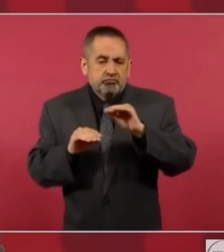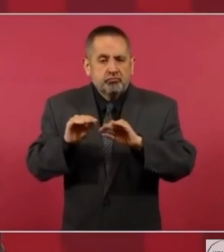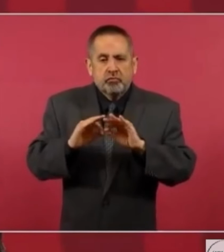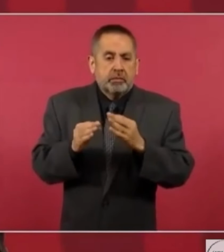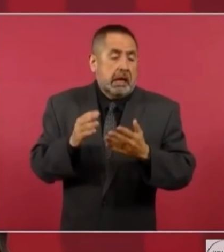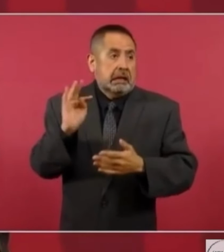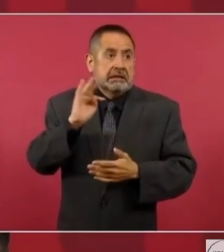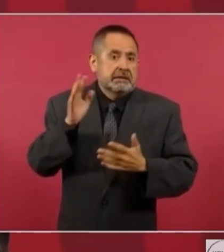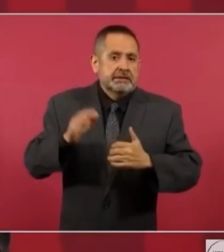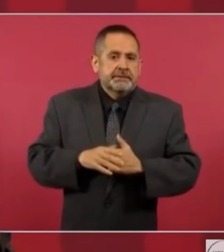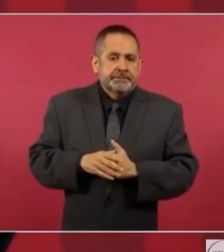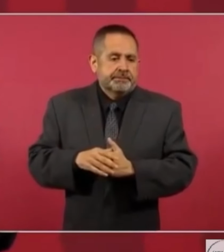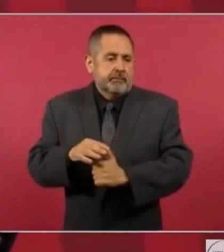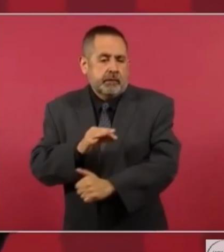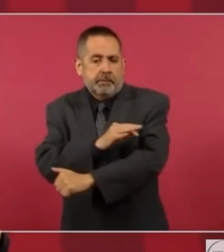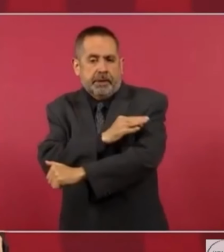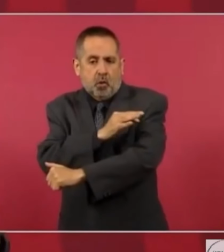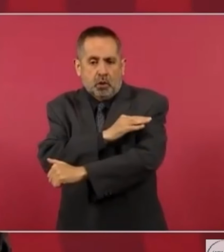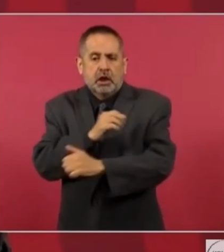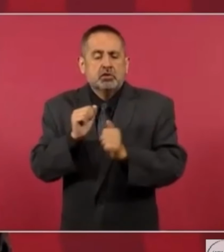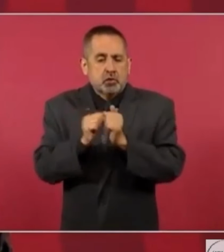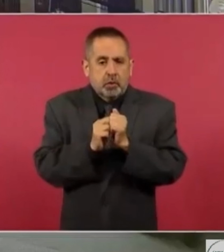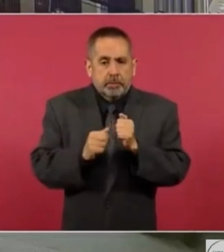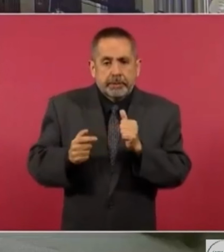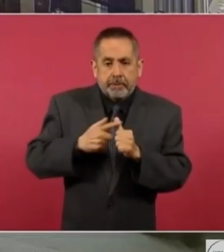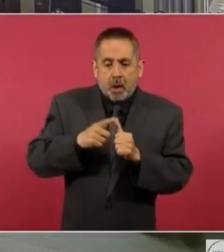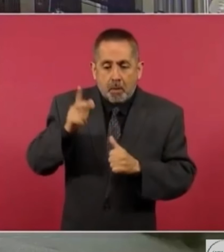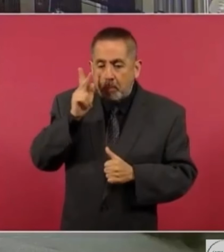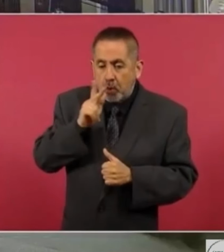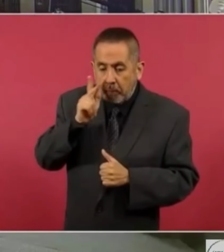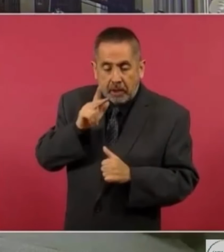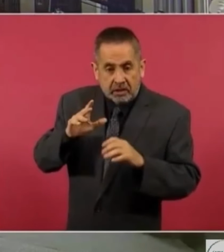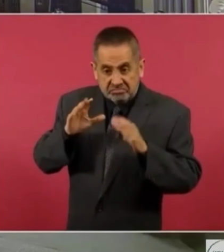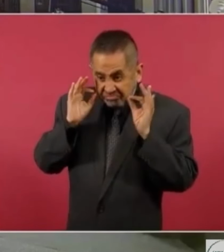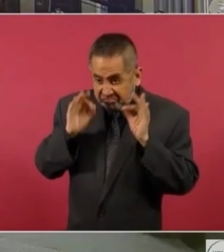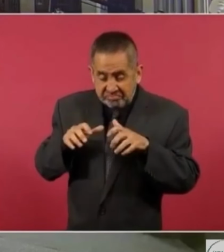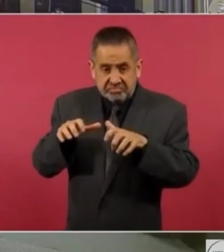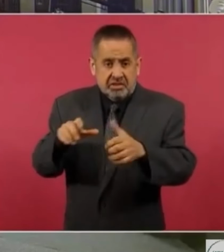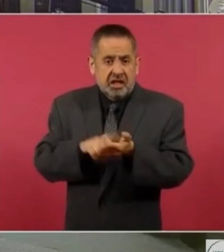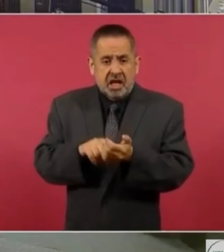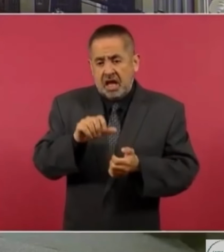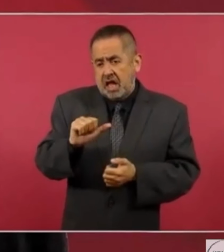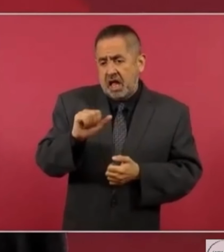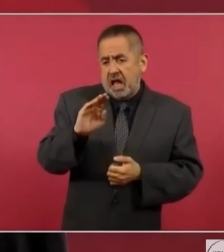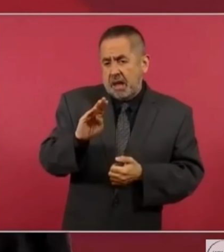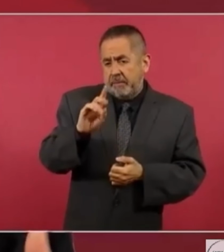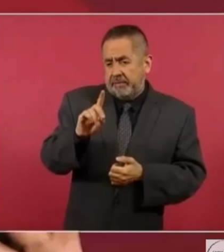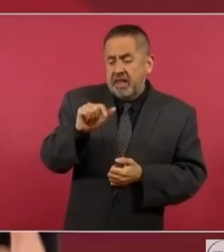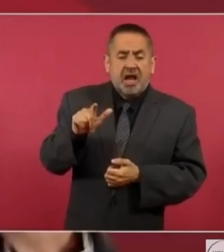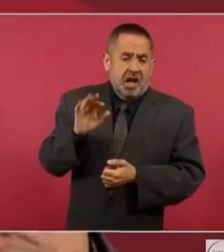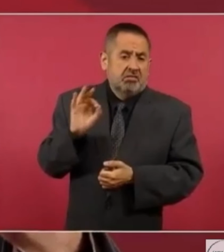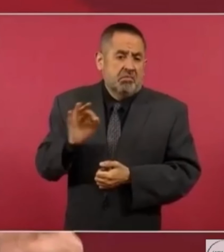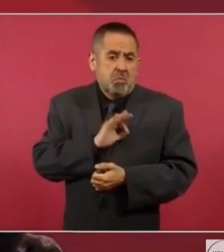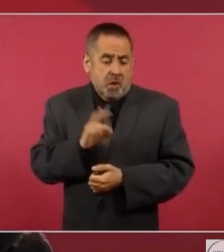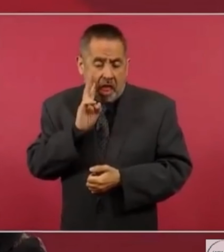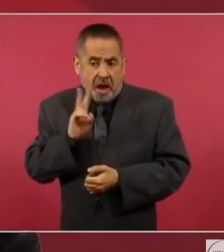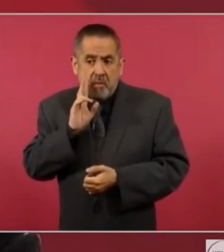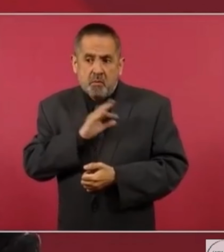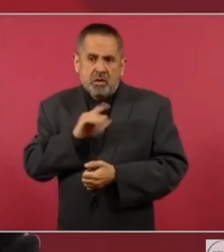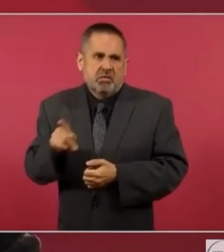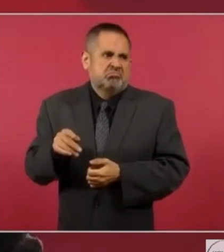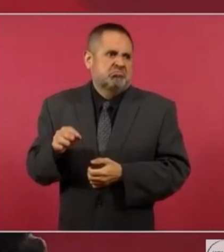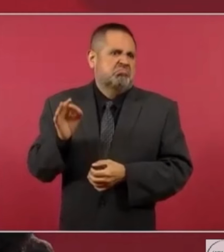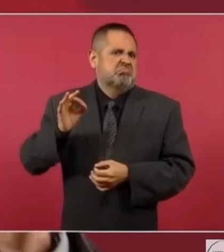probable es que lo hagamos con vacunas que tengan probada efectividad poblacional. Abdala bien podría ser una de ellas, precisamente por esa